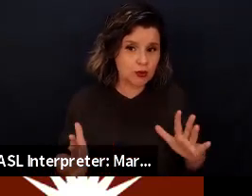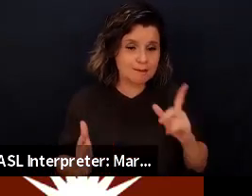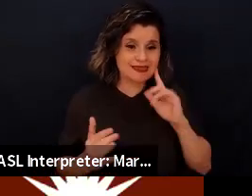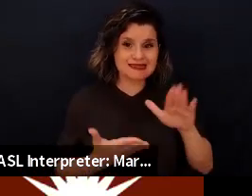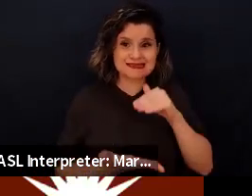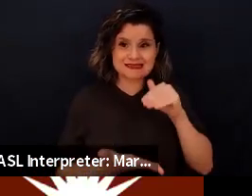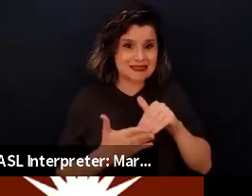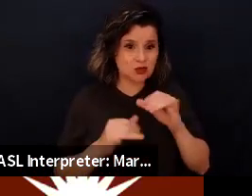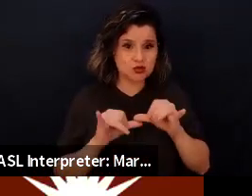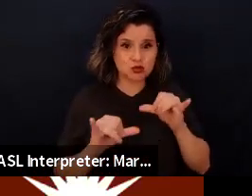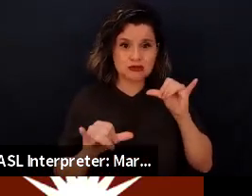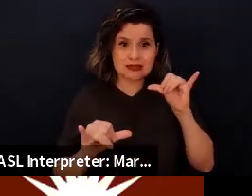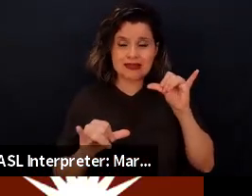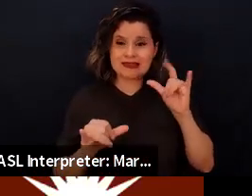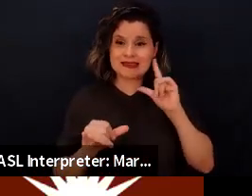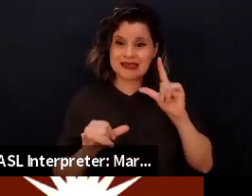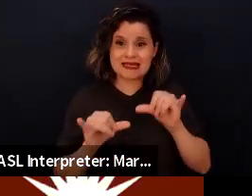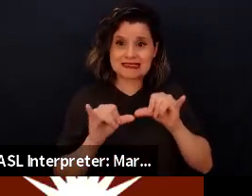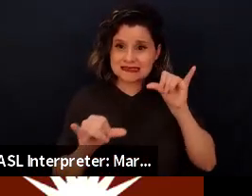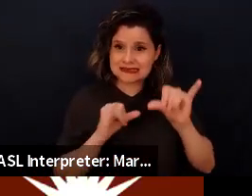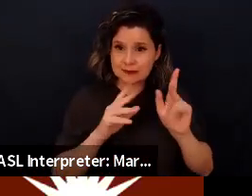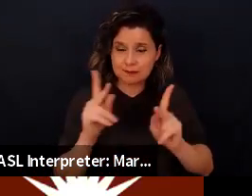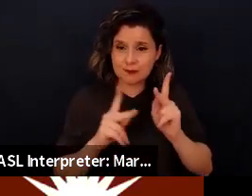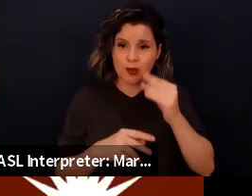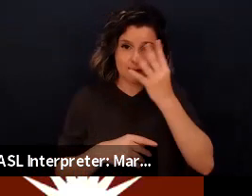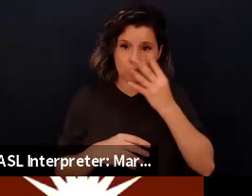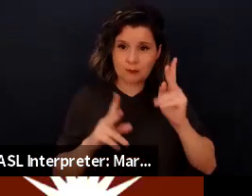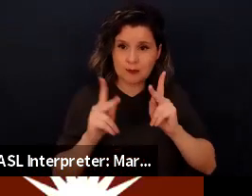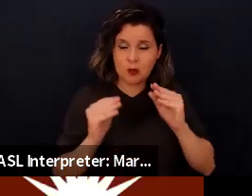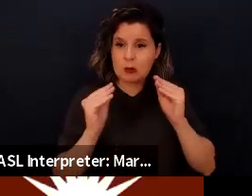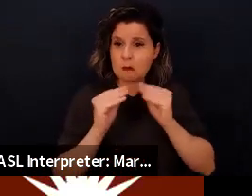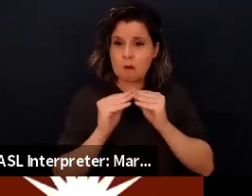están deteniendo a la gente inmigrante por más